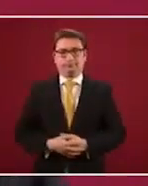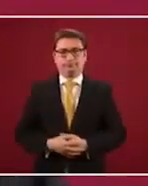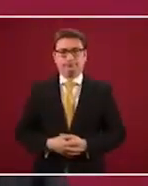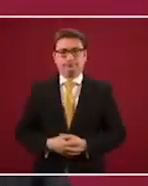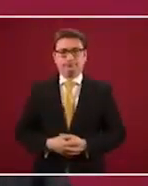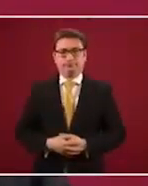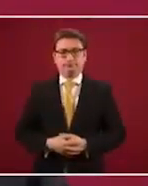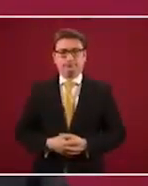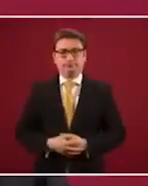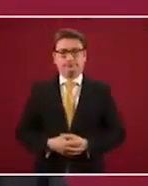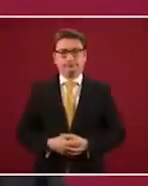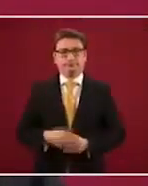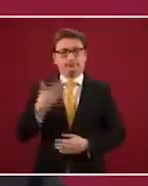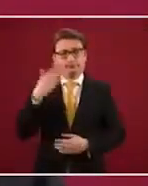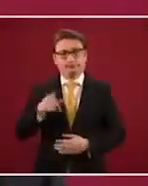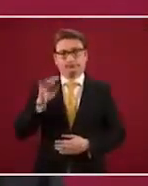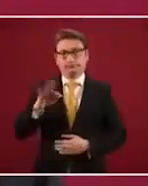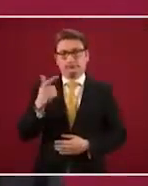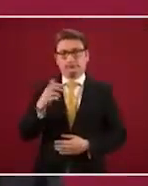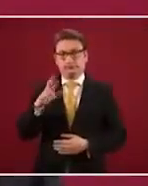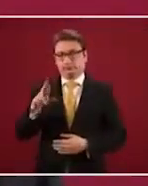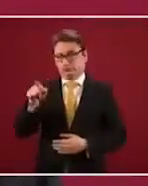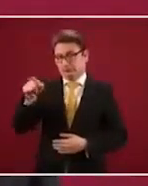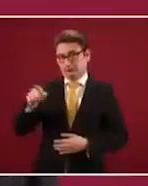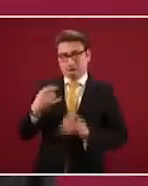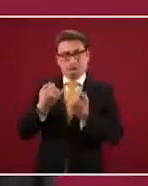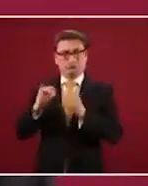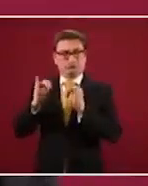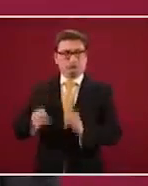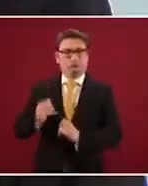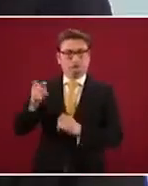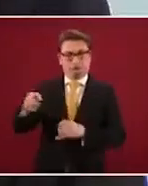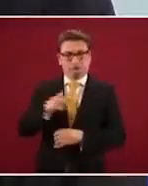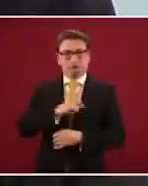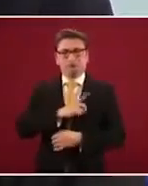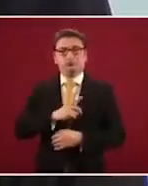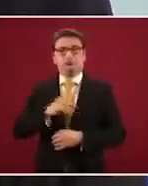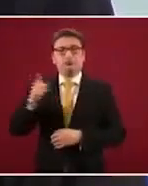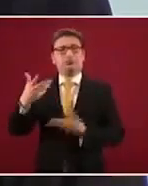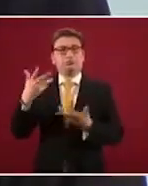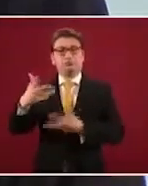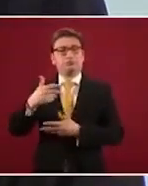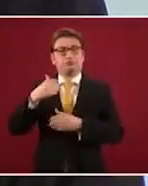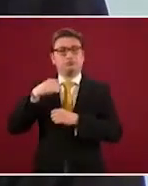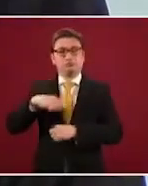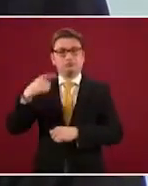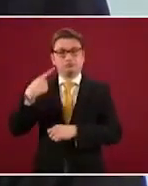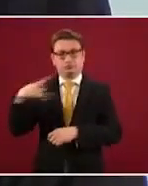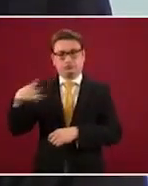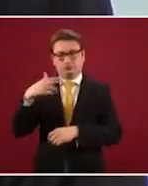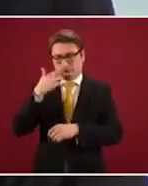Esta institución, la Fiscalía, que es autónoma, que es independiente, hace lo propio